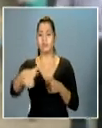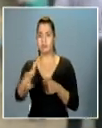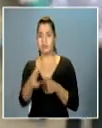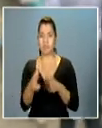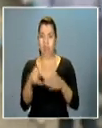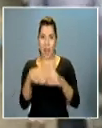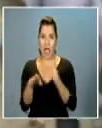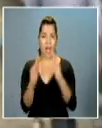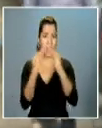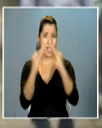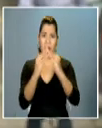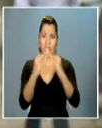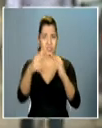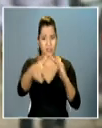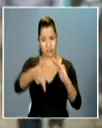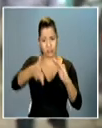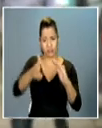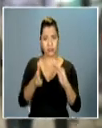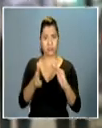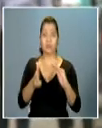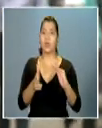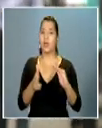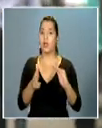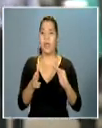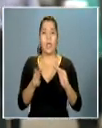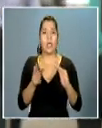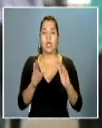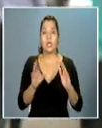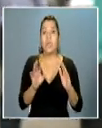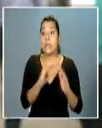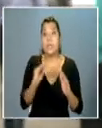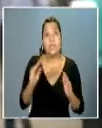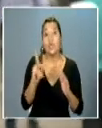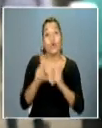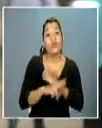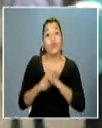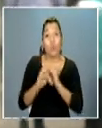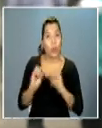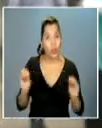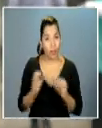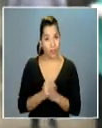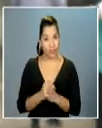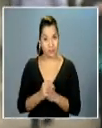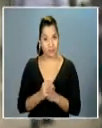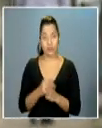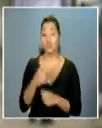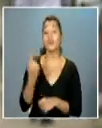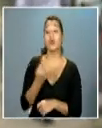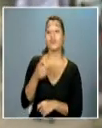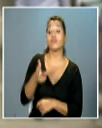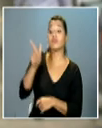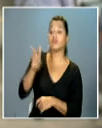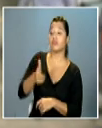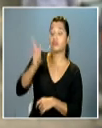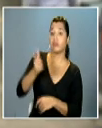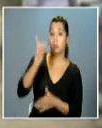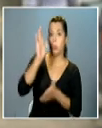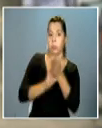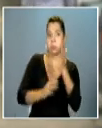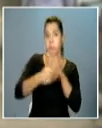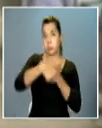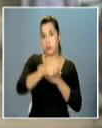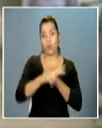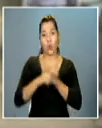casa, no se robó ninguna pertenencia de esta persona y más bien los disparos que se le realizan al compañero fiscal